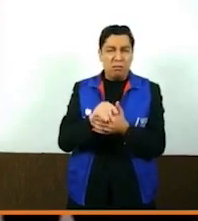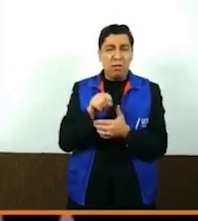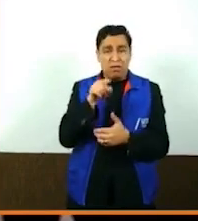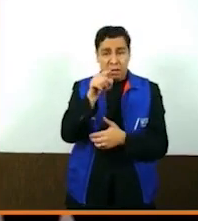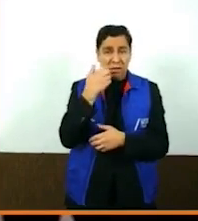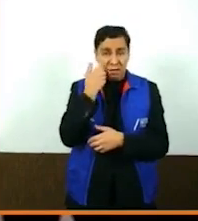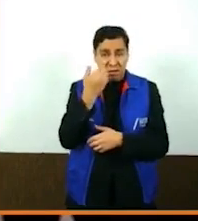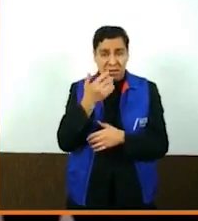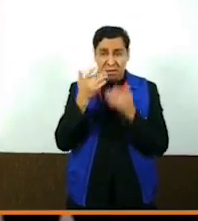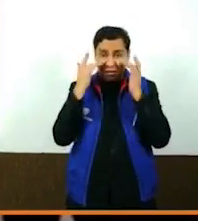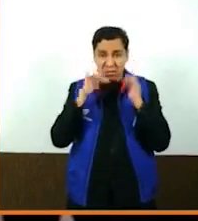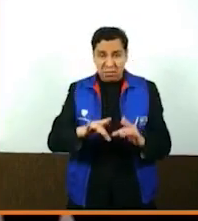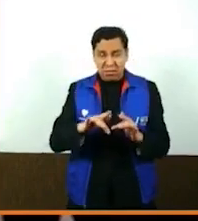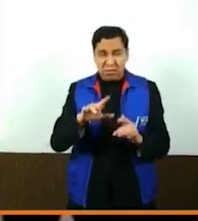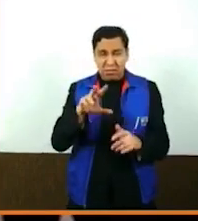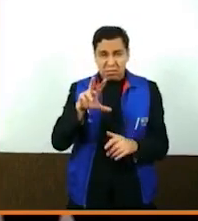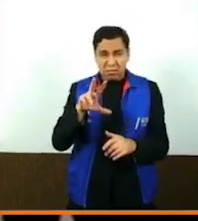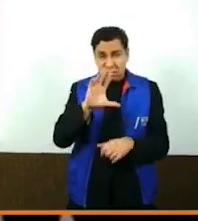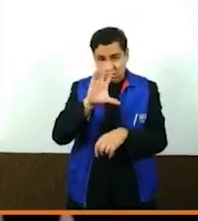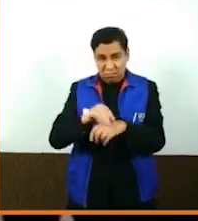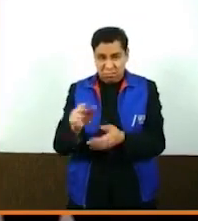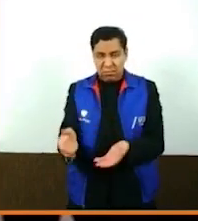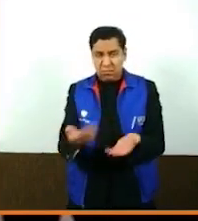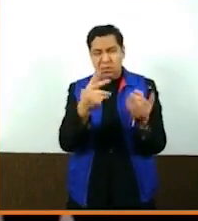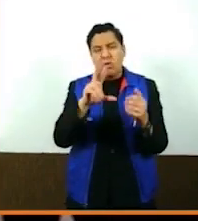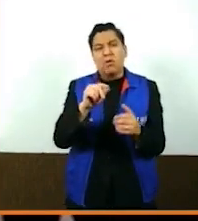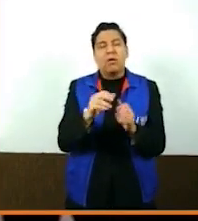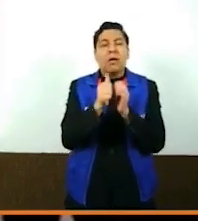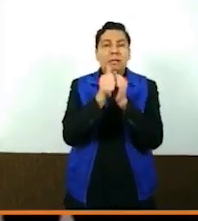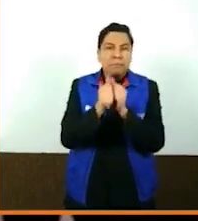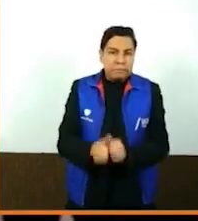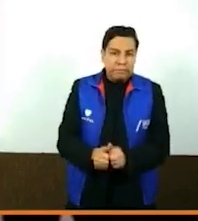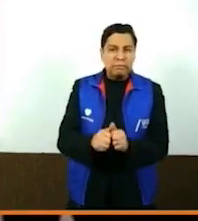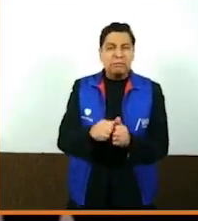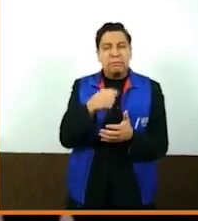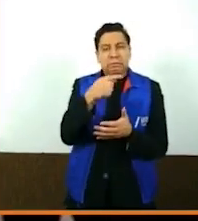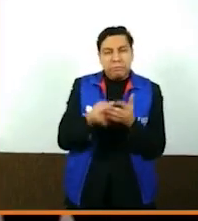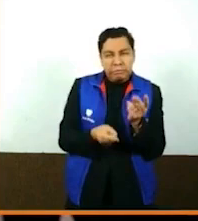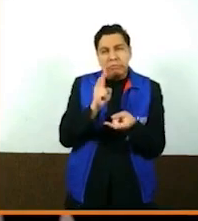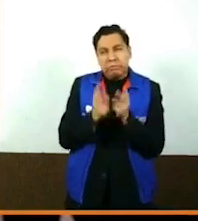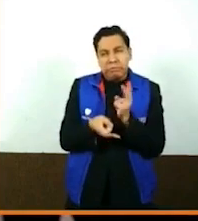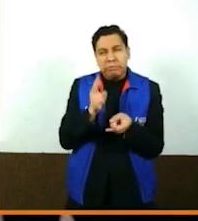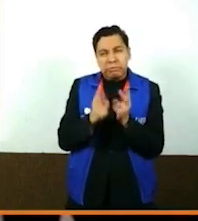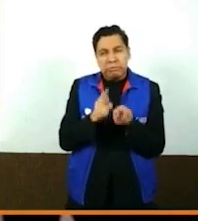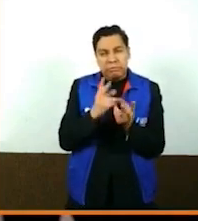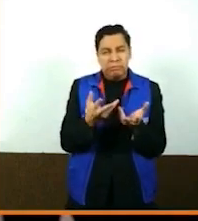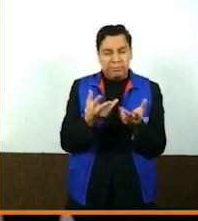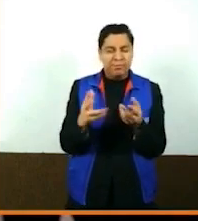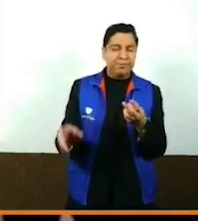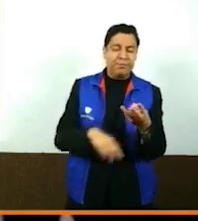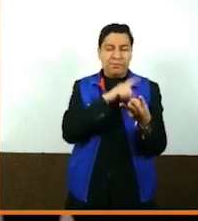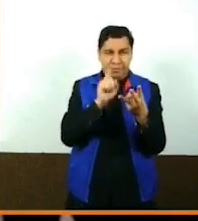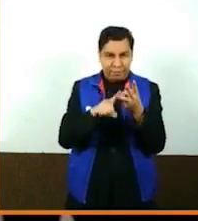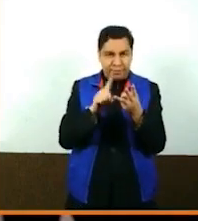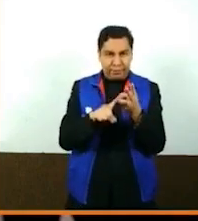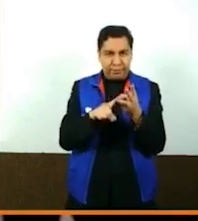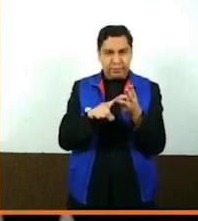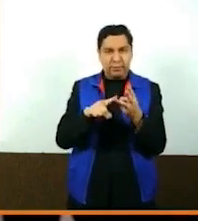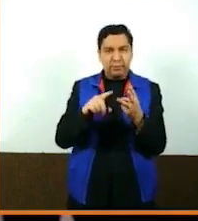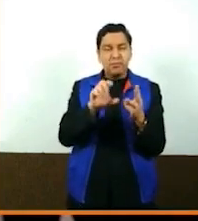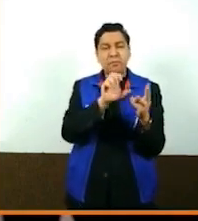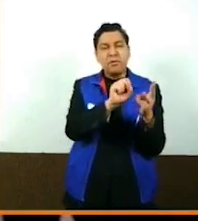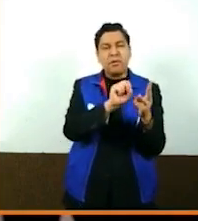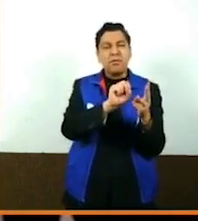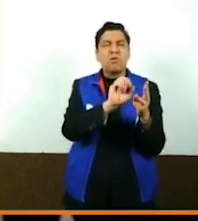parte ética. En ese sentido, hemos creado un sitio web que es integrity.softec.com, en el cual nuestras